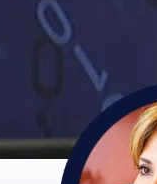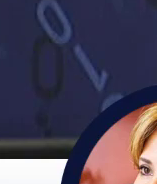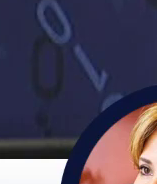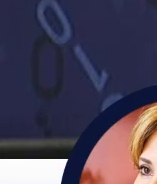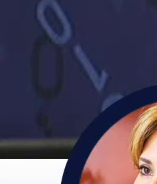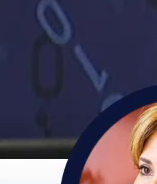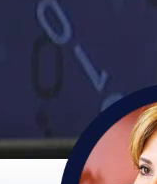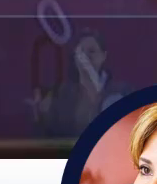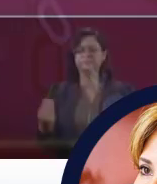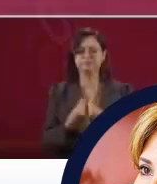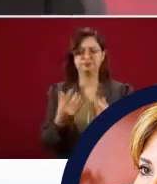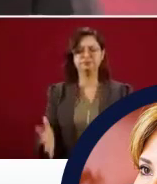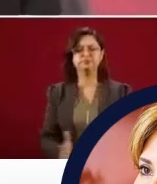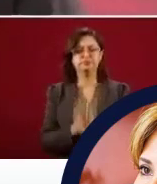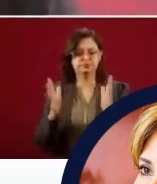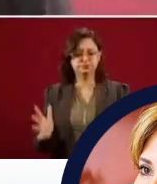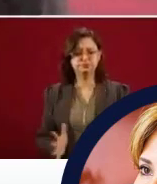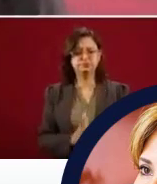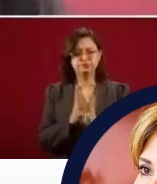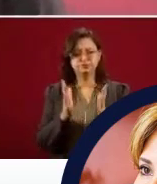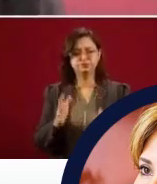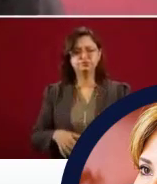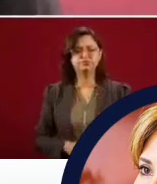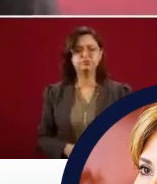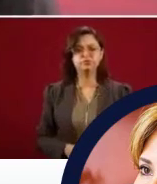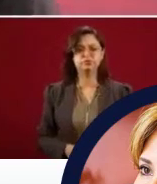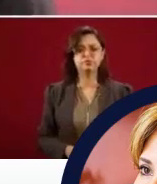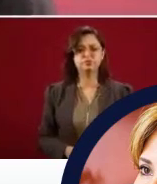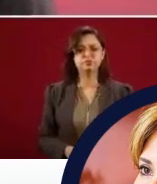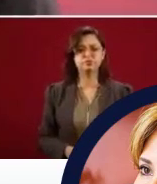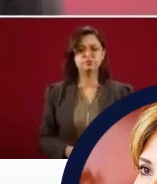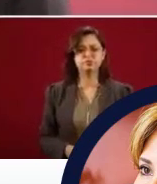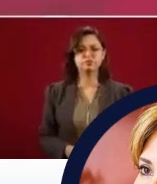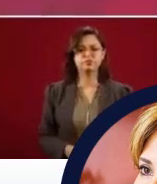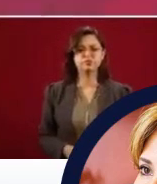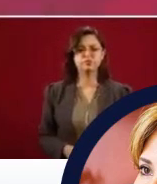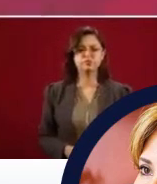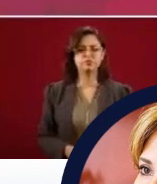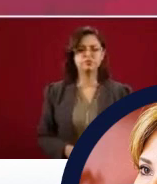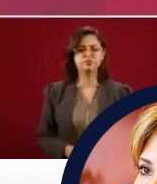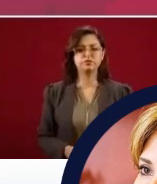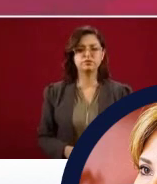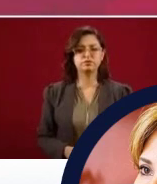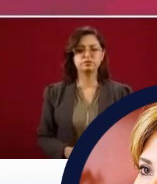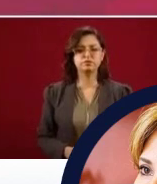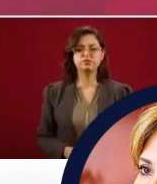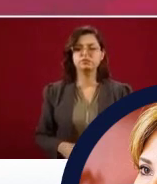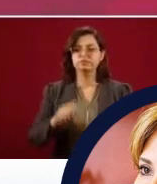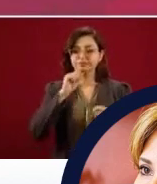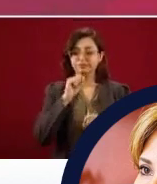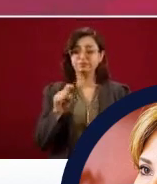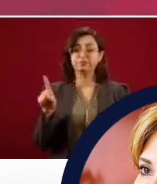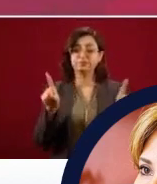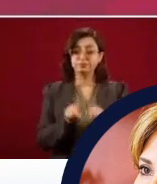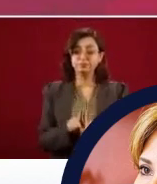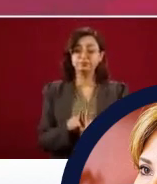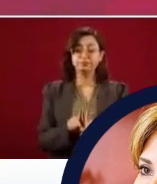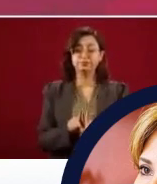tomar? Mira, yo creo que intolerantes a la crítica, desde luego, y